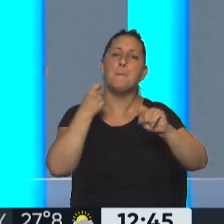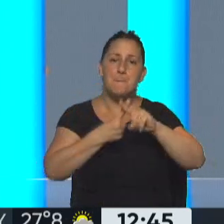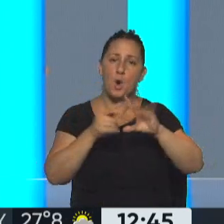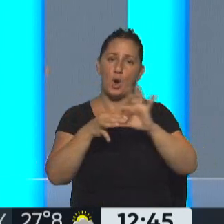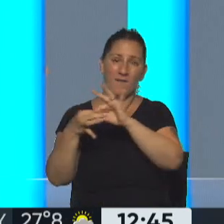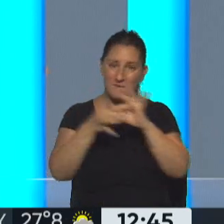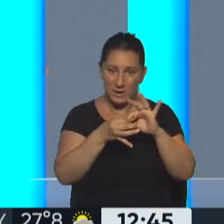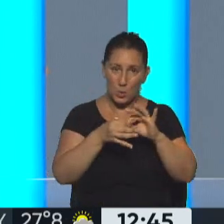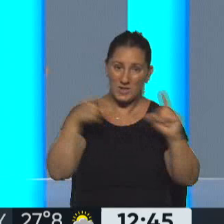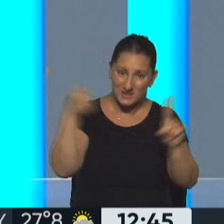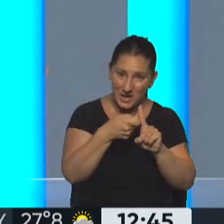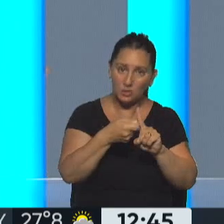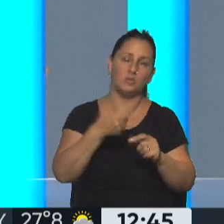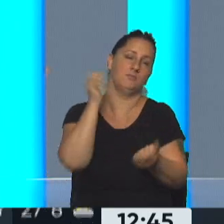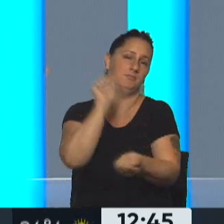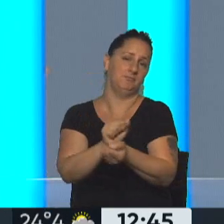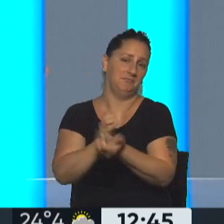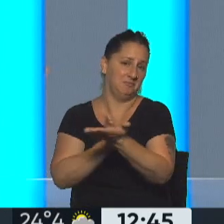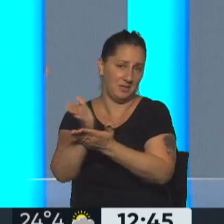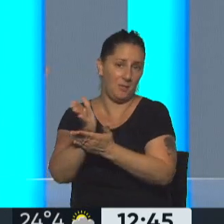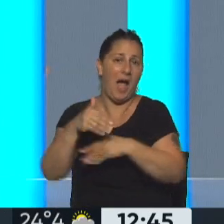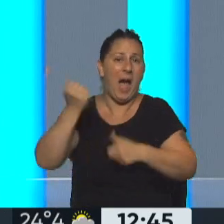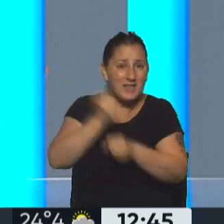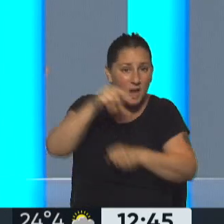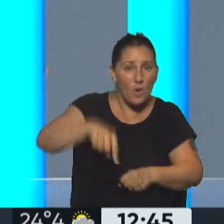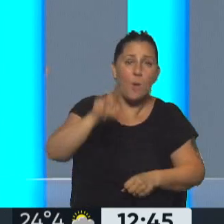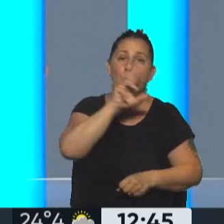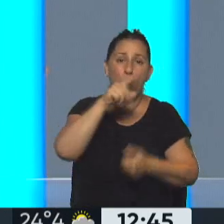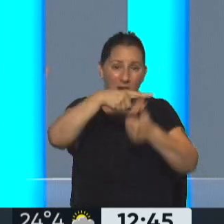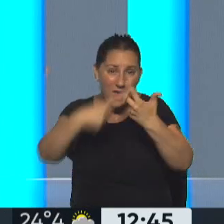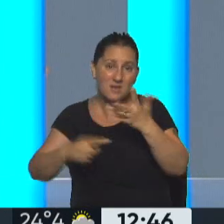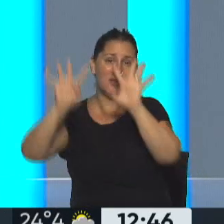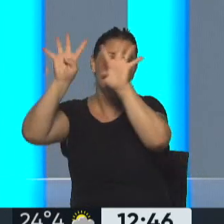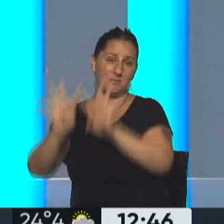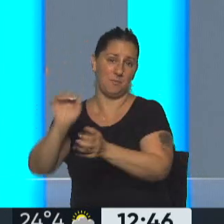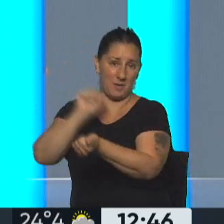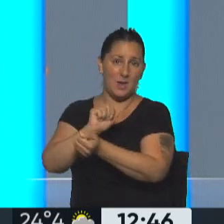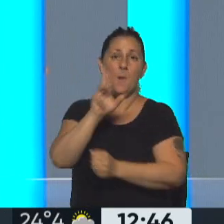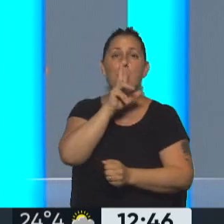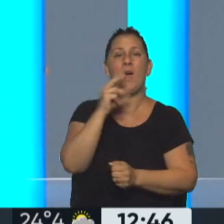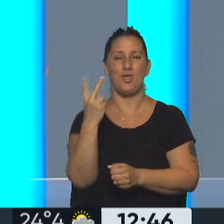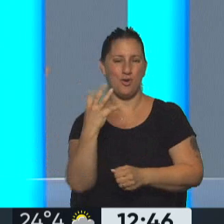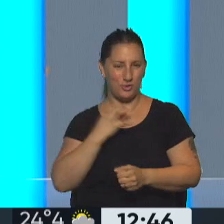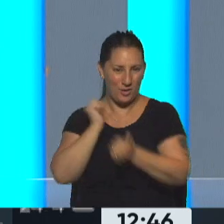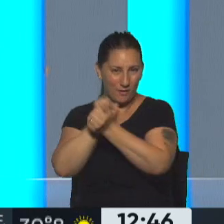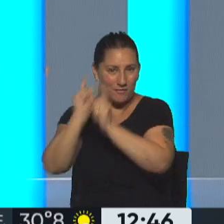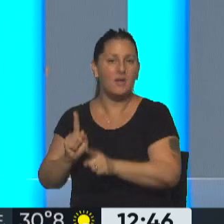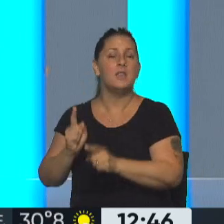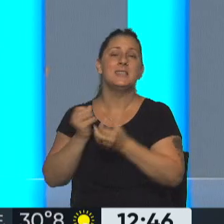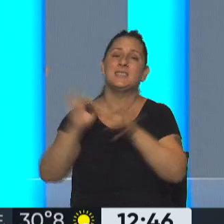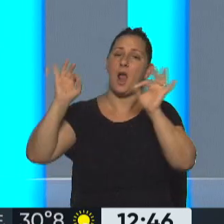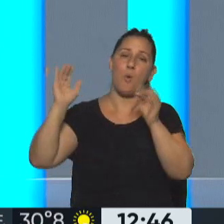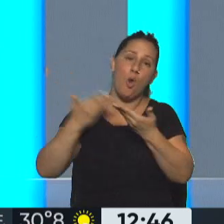perpetua entonces las mujeres están en la cárcel el caso de esta chica dos años terminó absuelta por una fiscal que